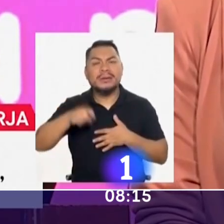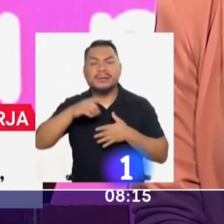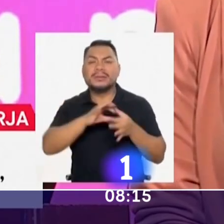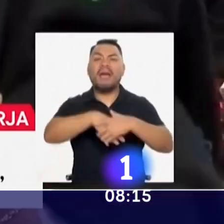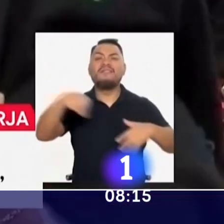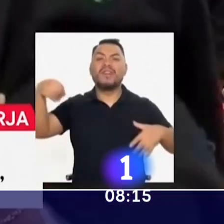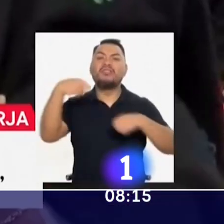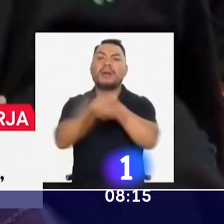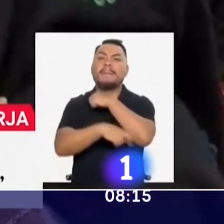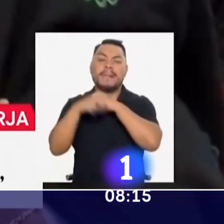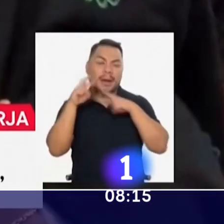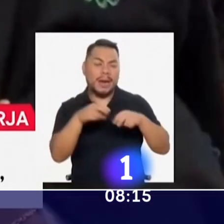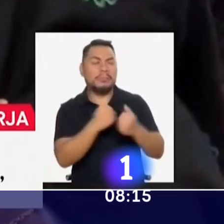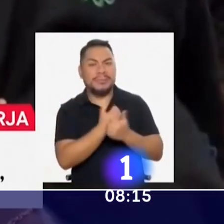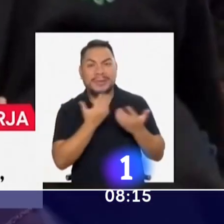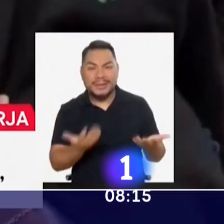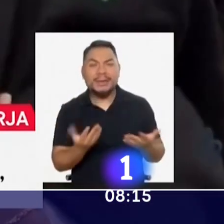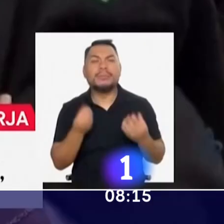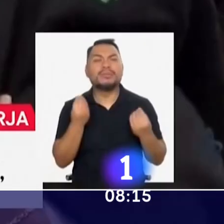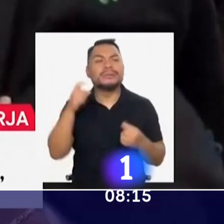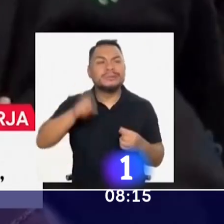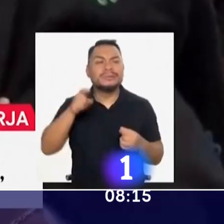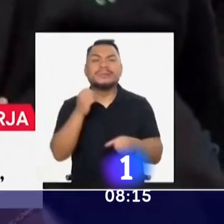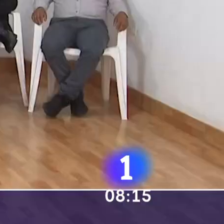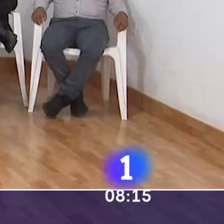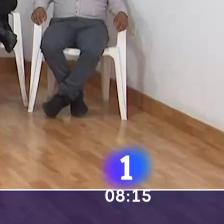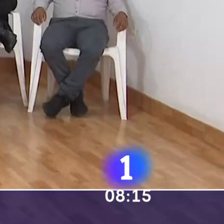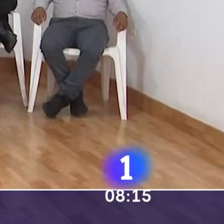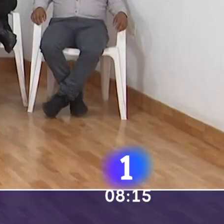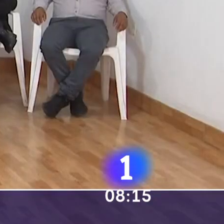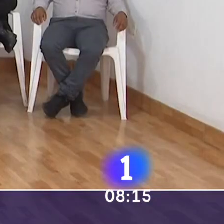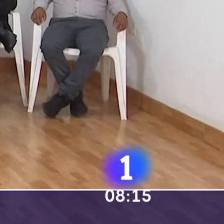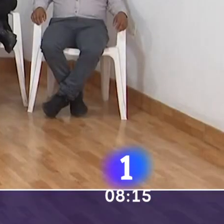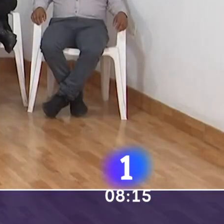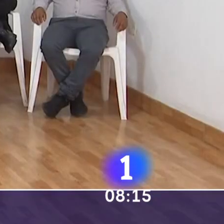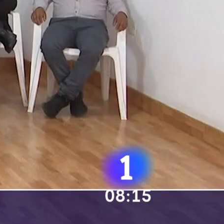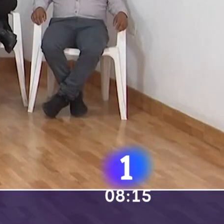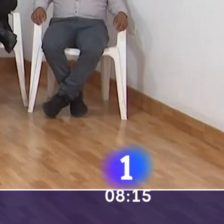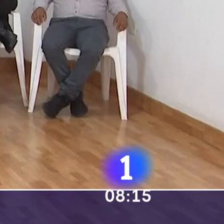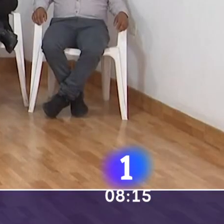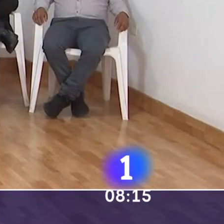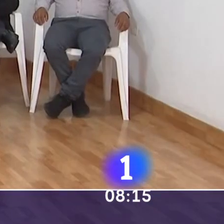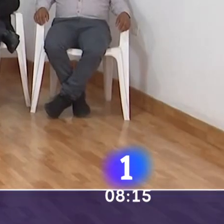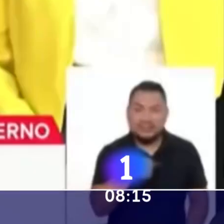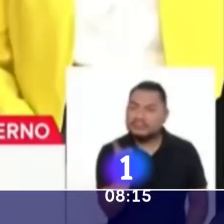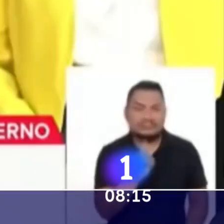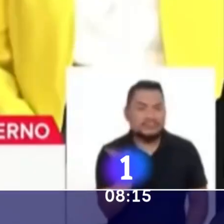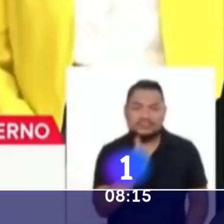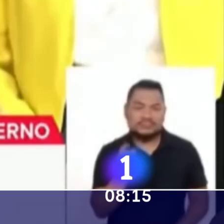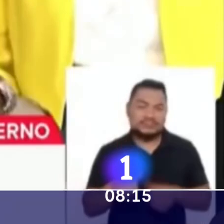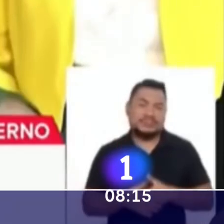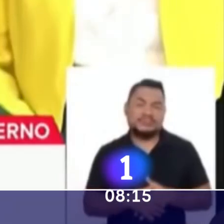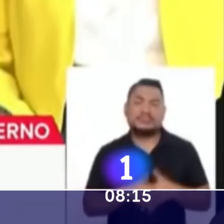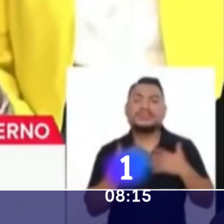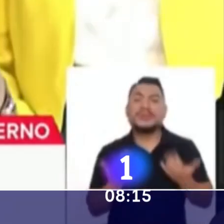represión policial, ha reclamado, en un tono por momentos poco conciliador, que la movilización sea pacífica.